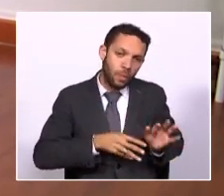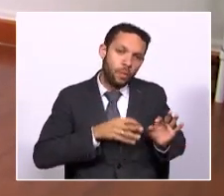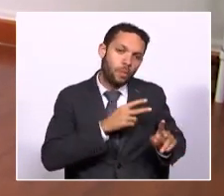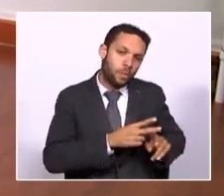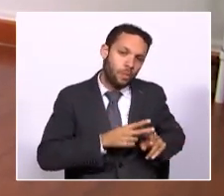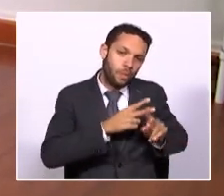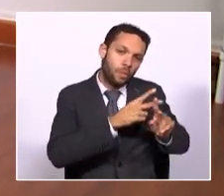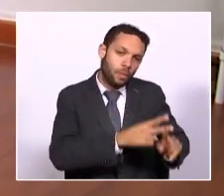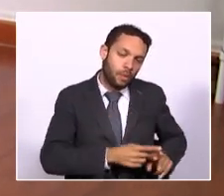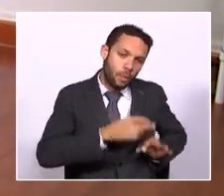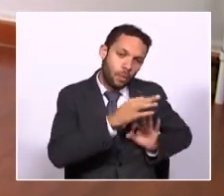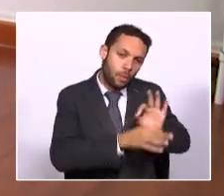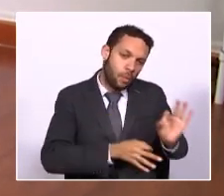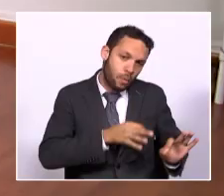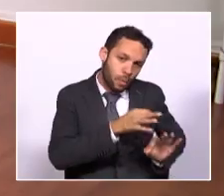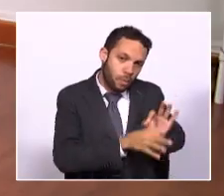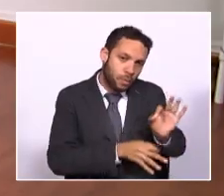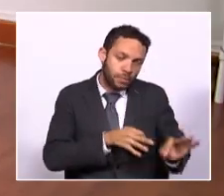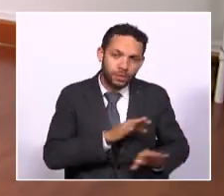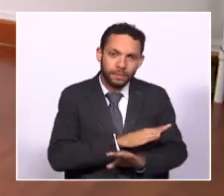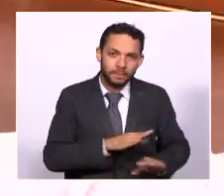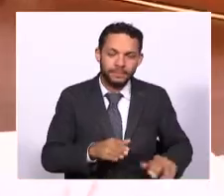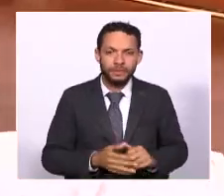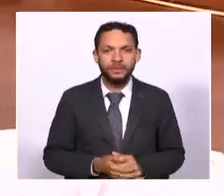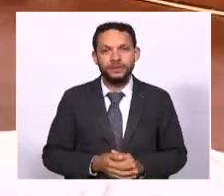Inhala, exhala.